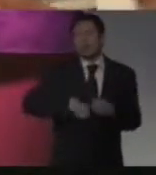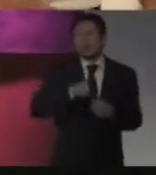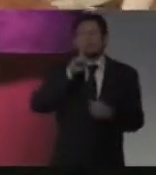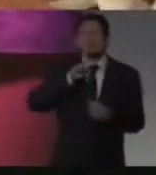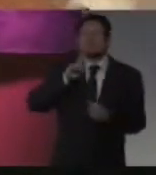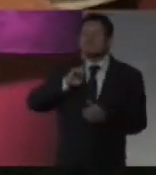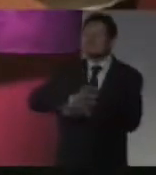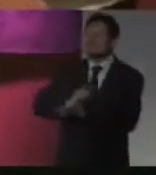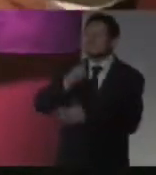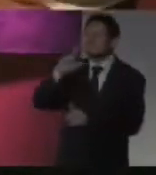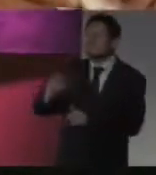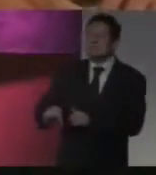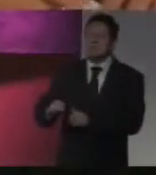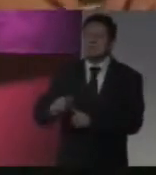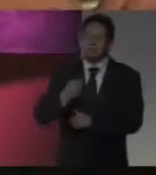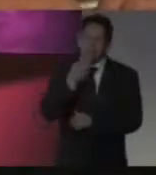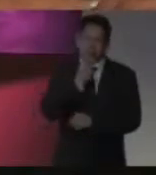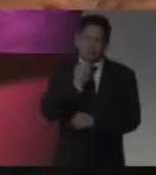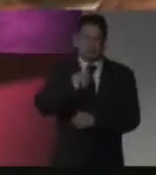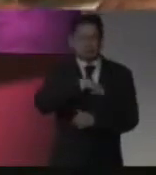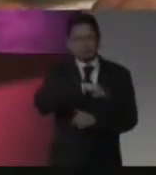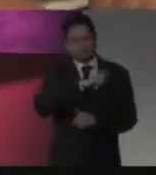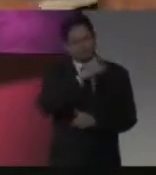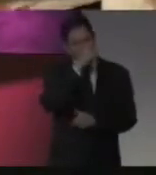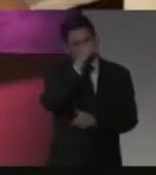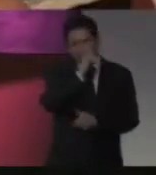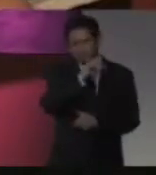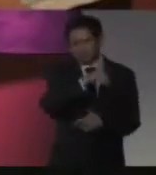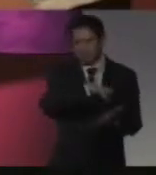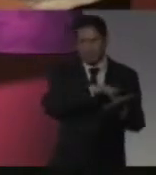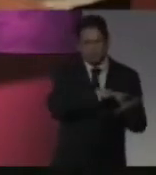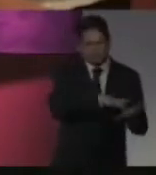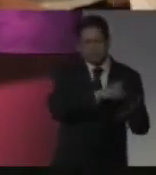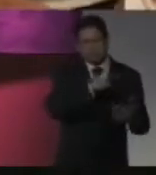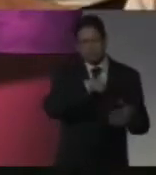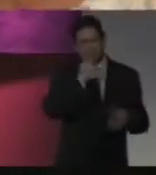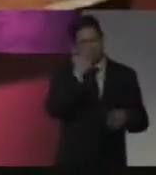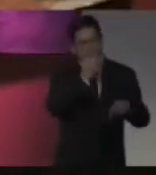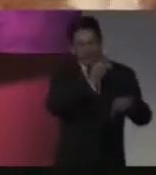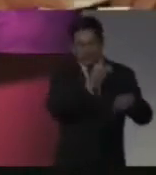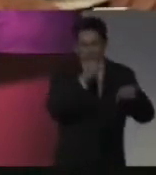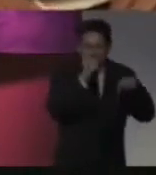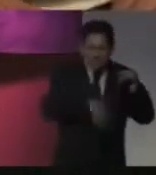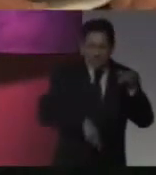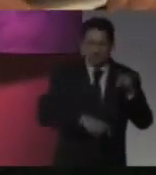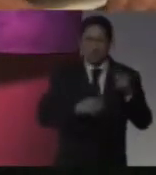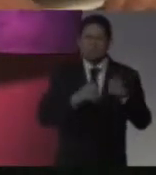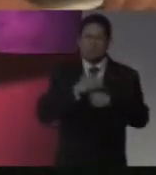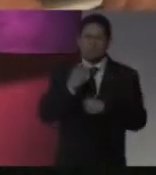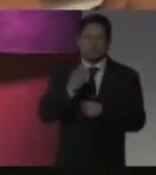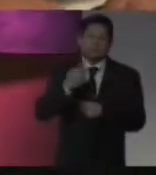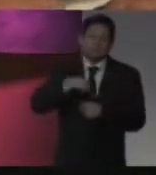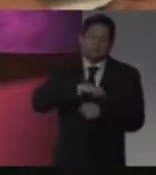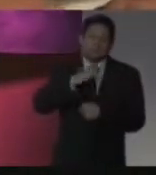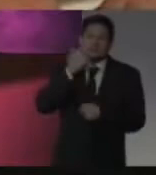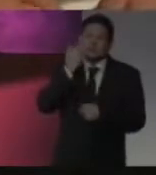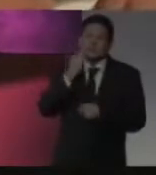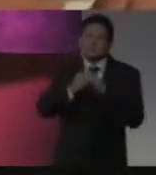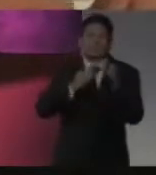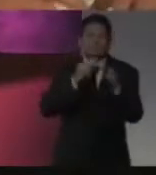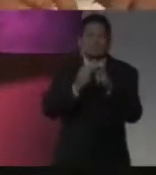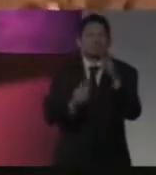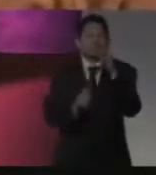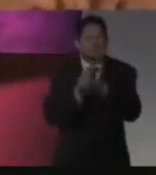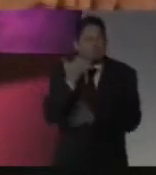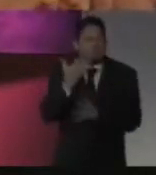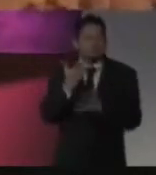misógenos, sí, ¿verdad? Entonces, es muy importante el planteamiento de construir otro mundo, ¿verdad?, otro